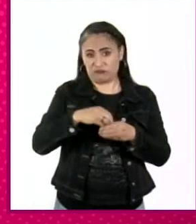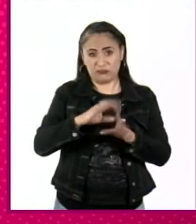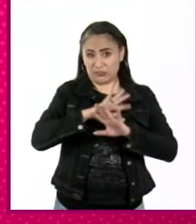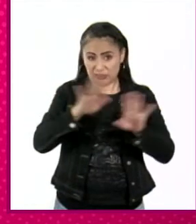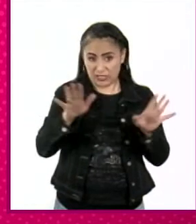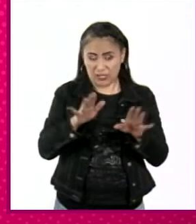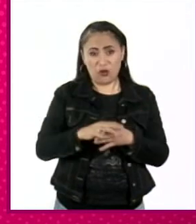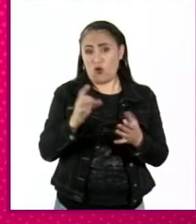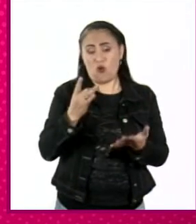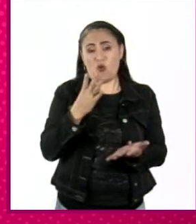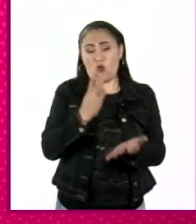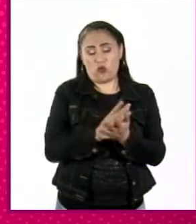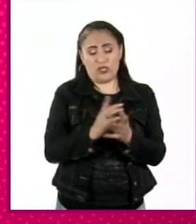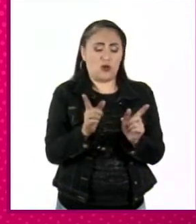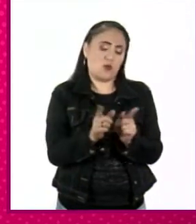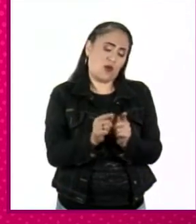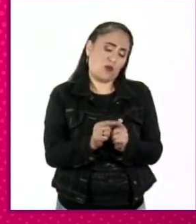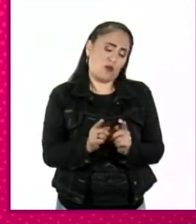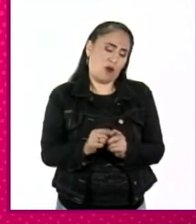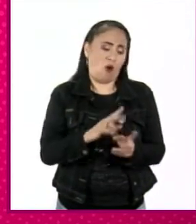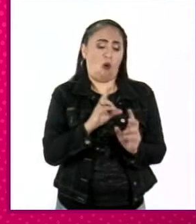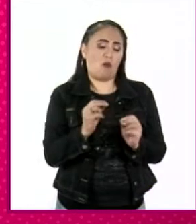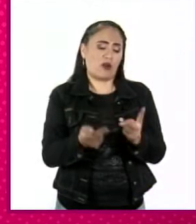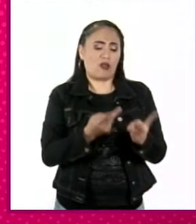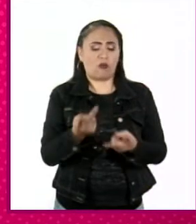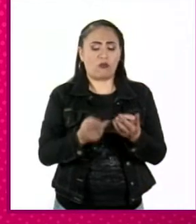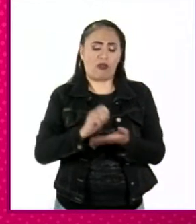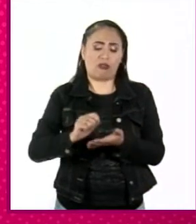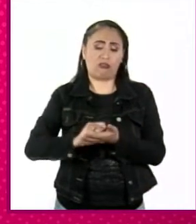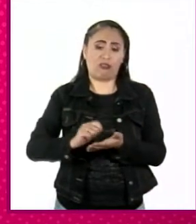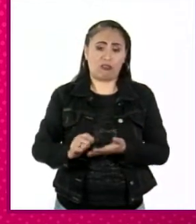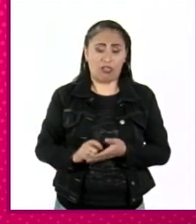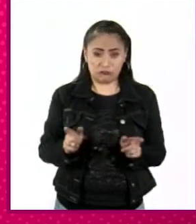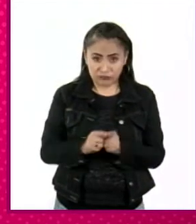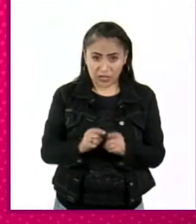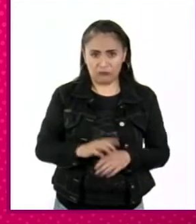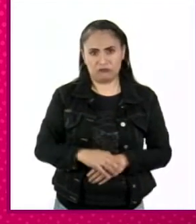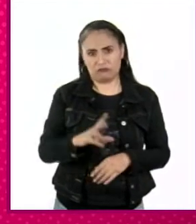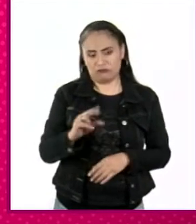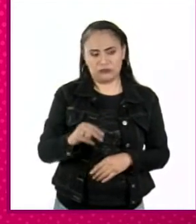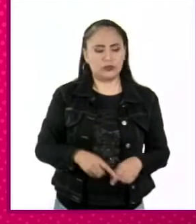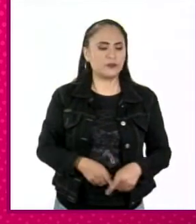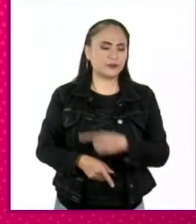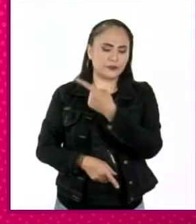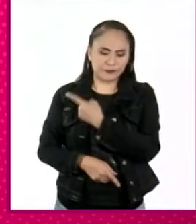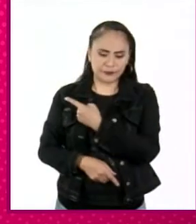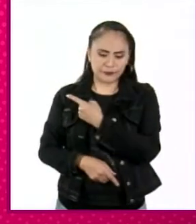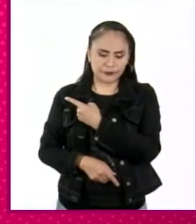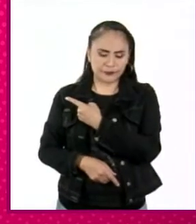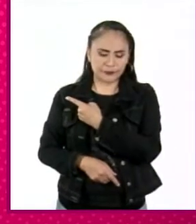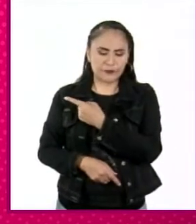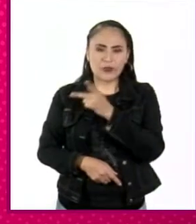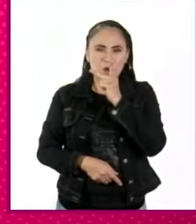en resúmenes y cuestionarios. Es una frase un poco trillada, pero es cierta. Quien no estudia su historia tiende a volverla a